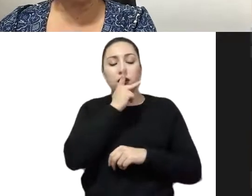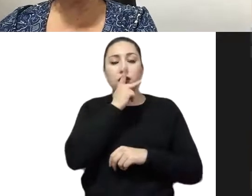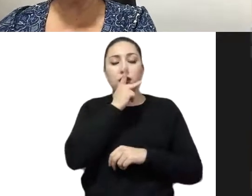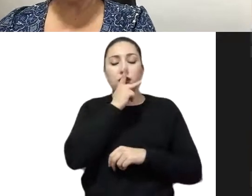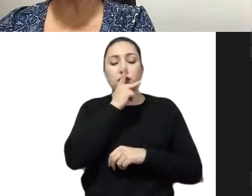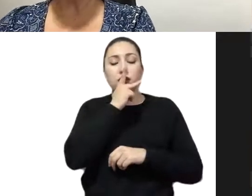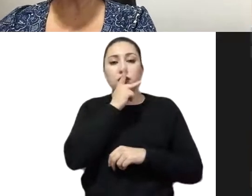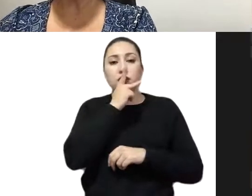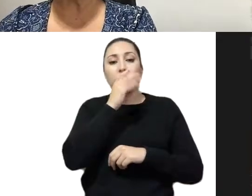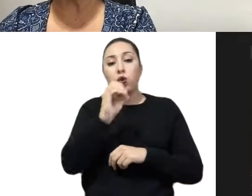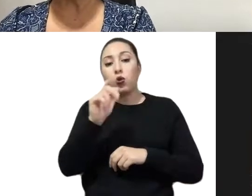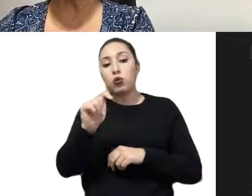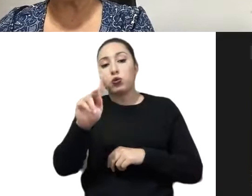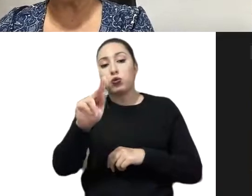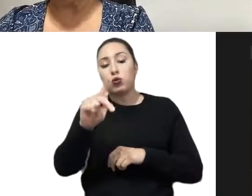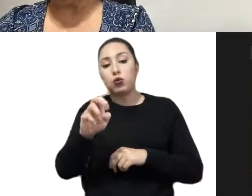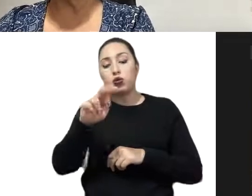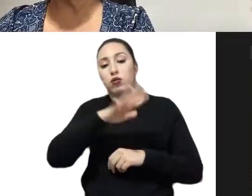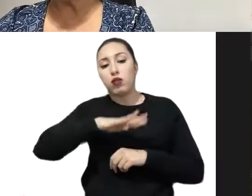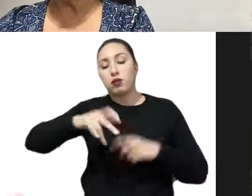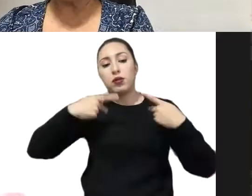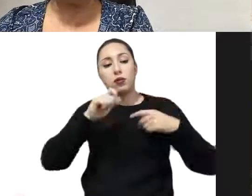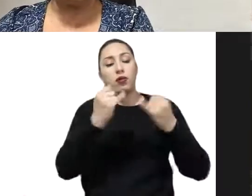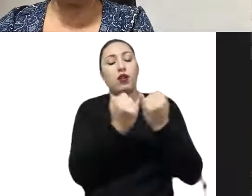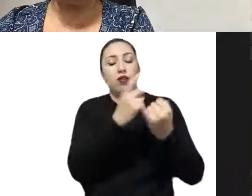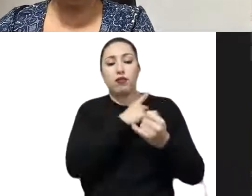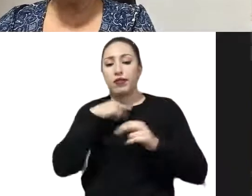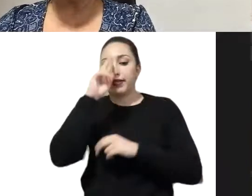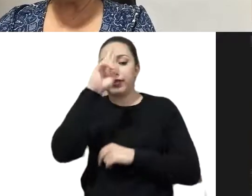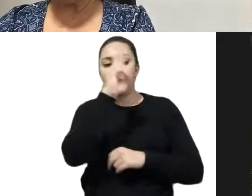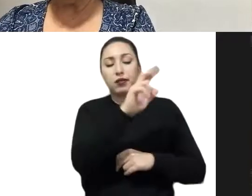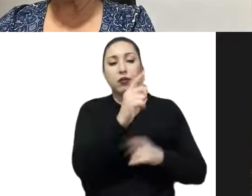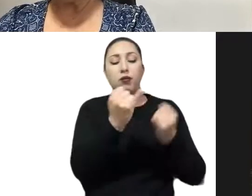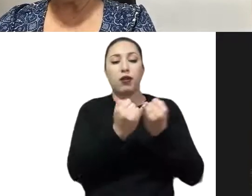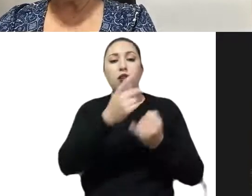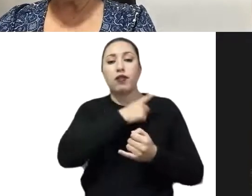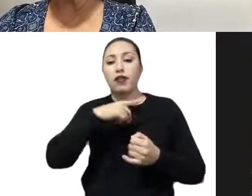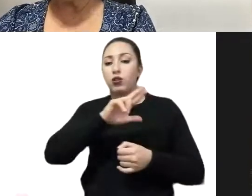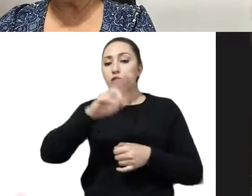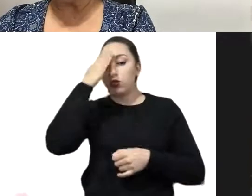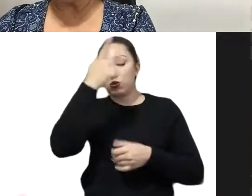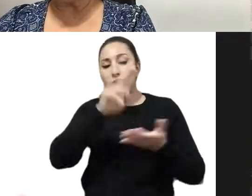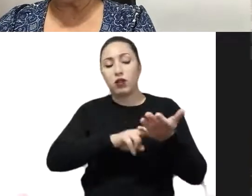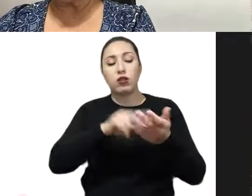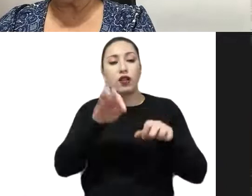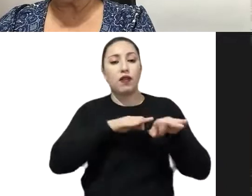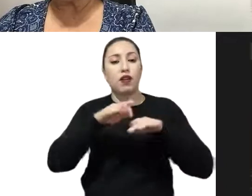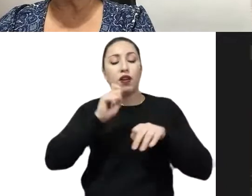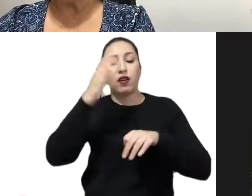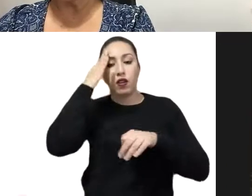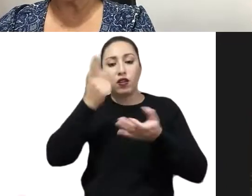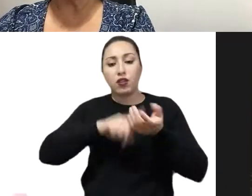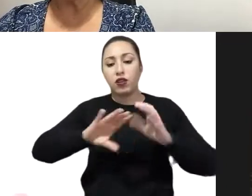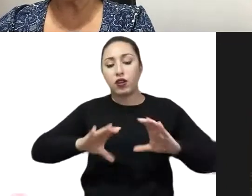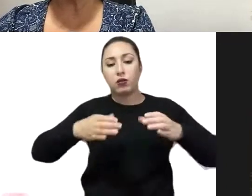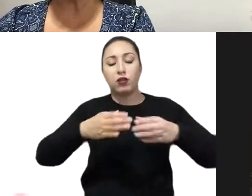familia o tutores y sociedad en general, así como fortalecer su liderazgo en la comunidad,